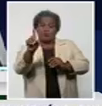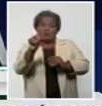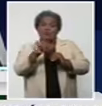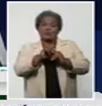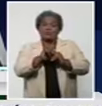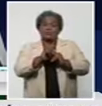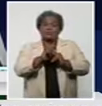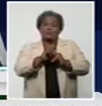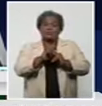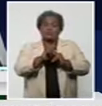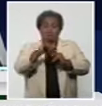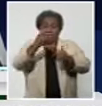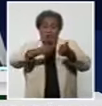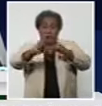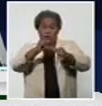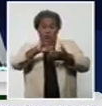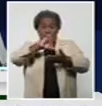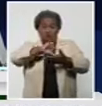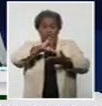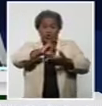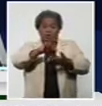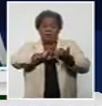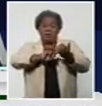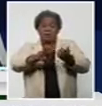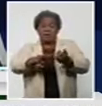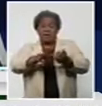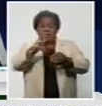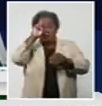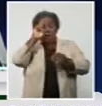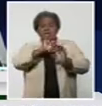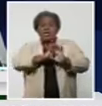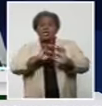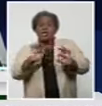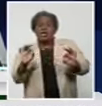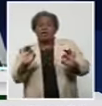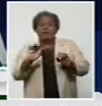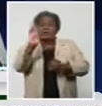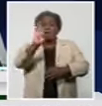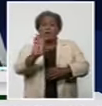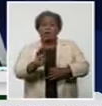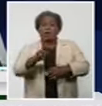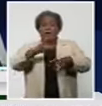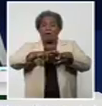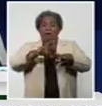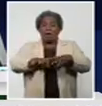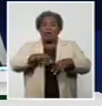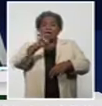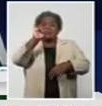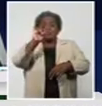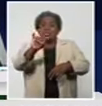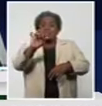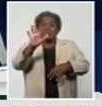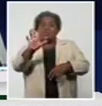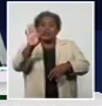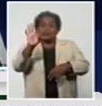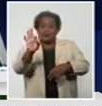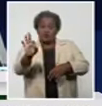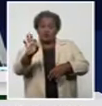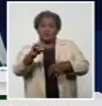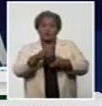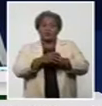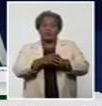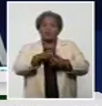en los de los Centros Provinciales de Higiene, Epidemiología y Microbiología de La Habana, 658, de